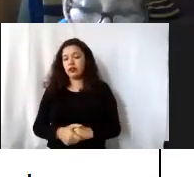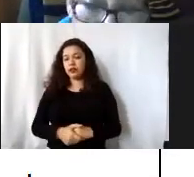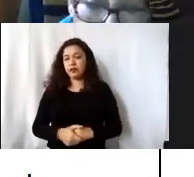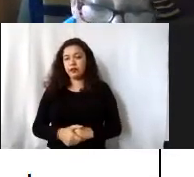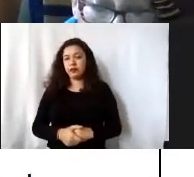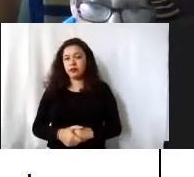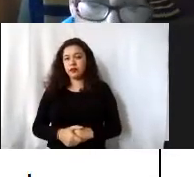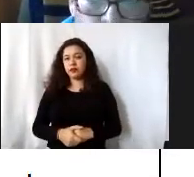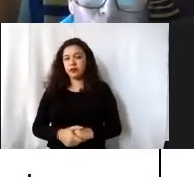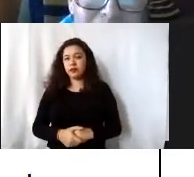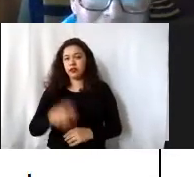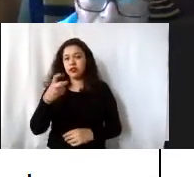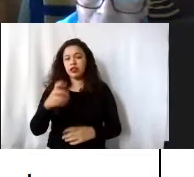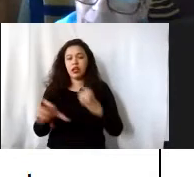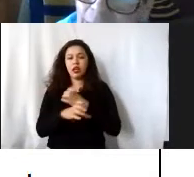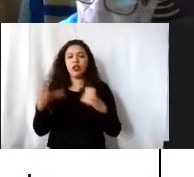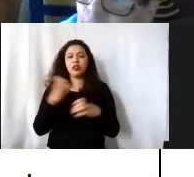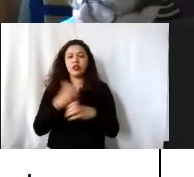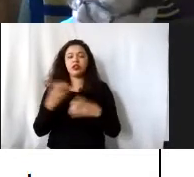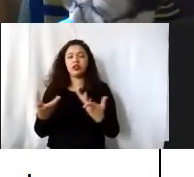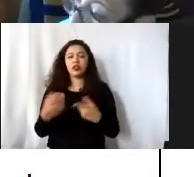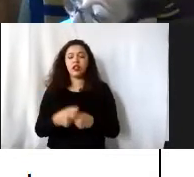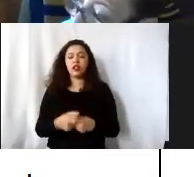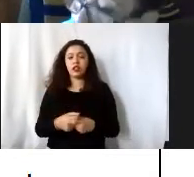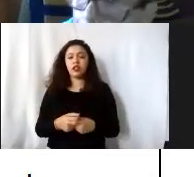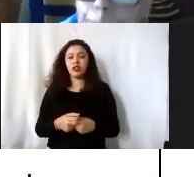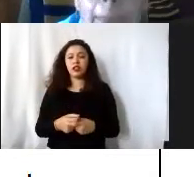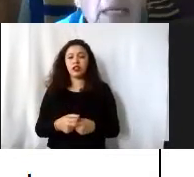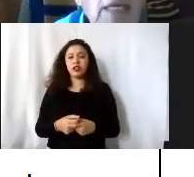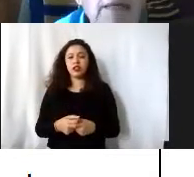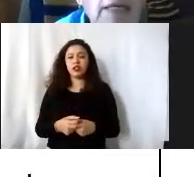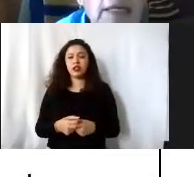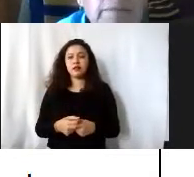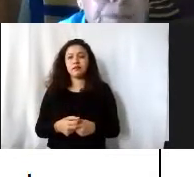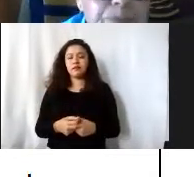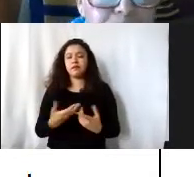cuestiones que no están, digamos,